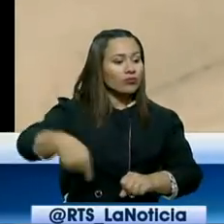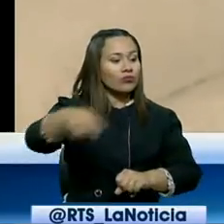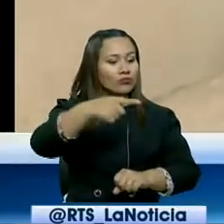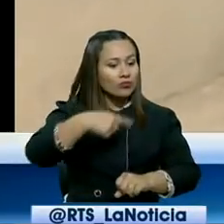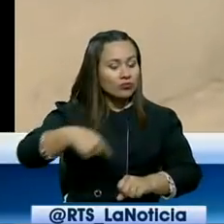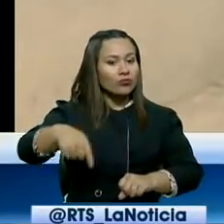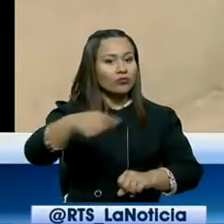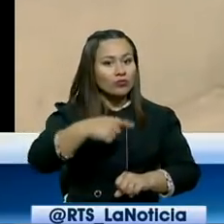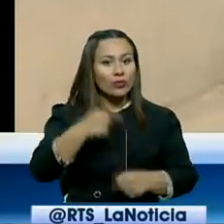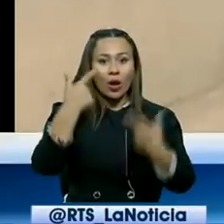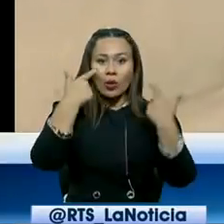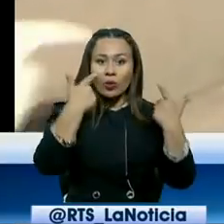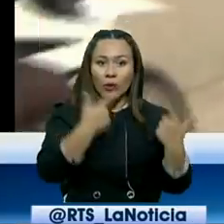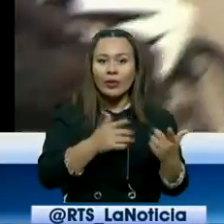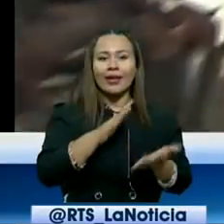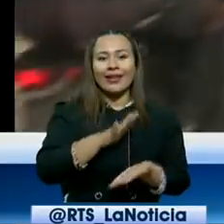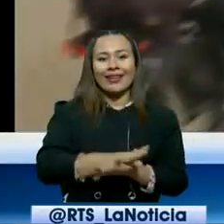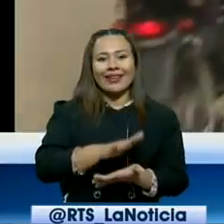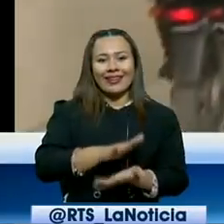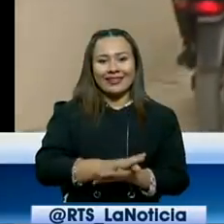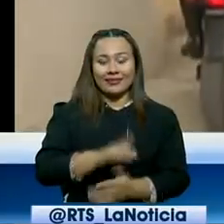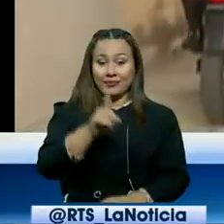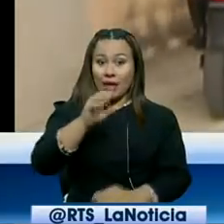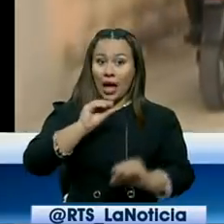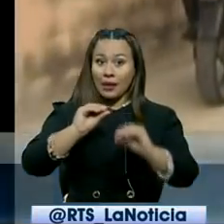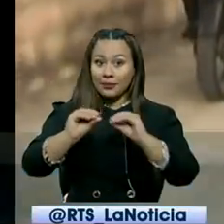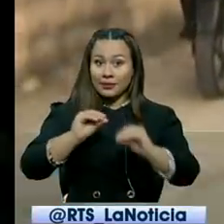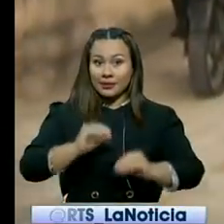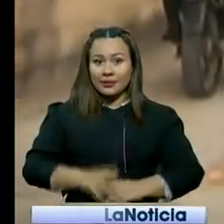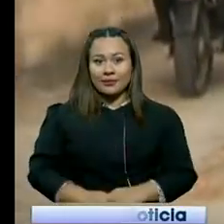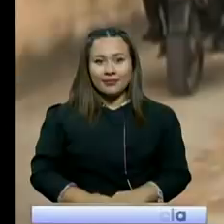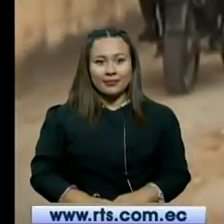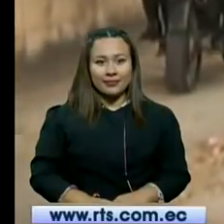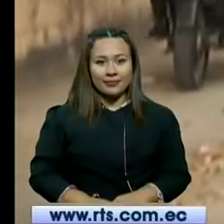regrese todo se encuentre en su lugar, informó Charlie Pisa.